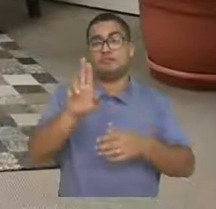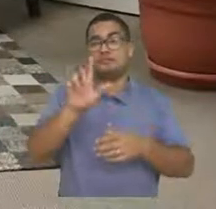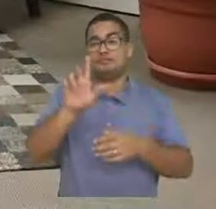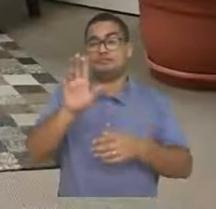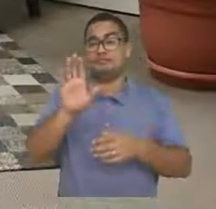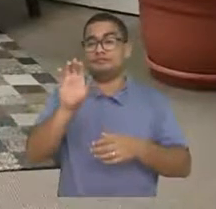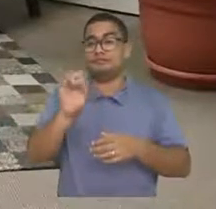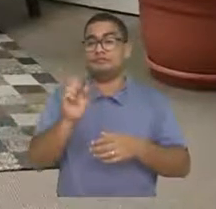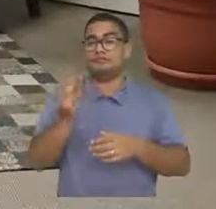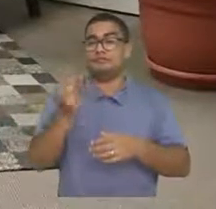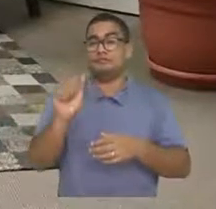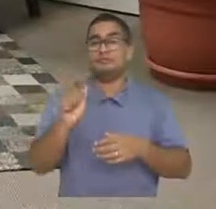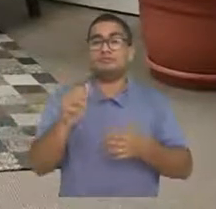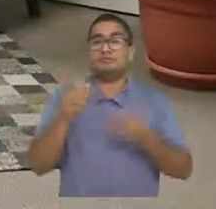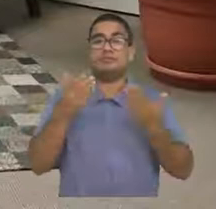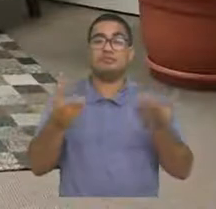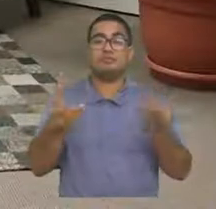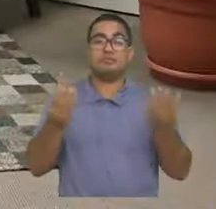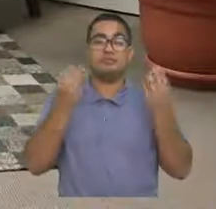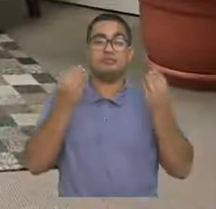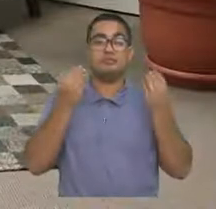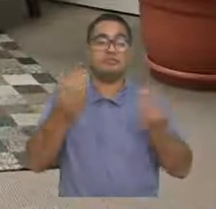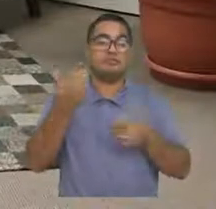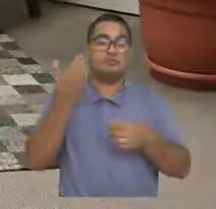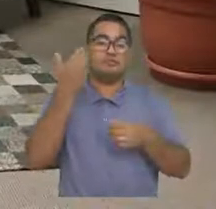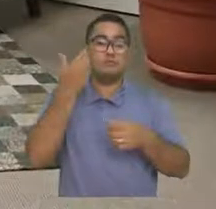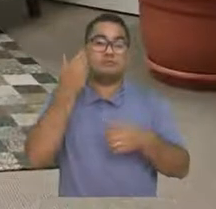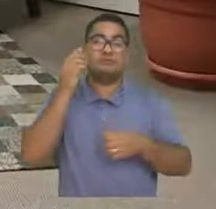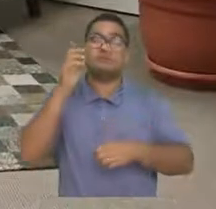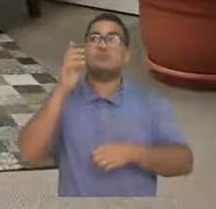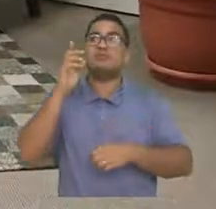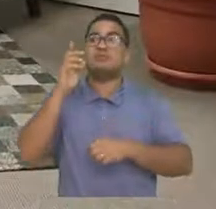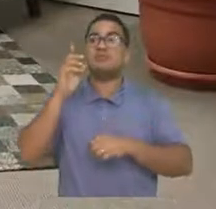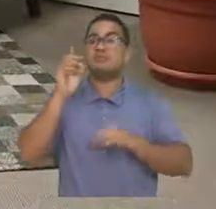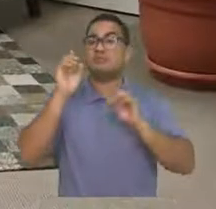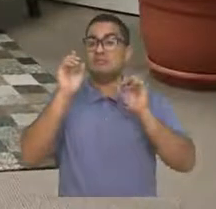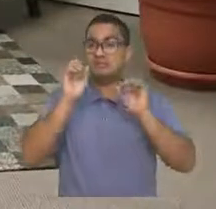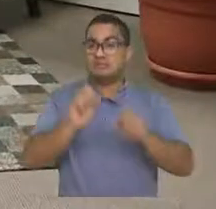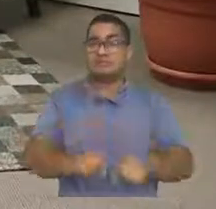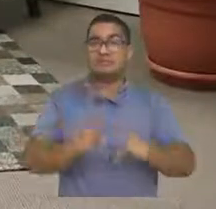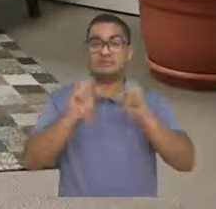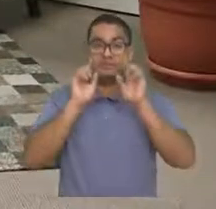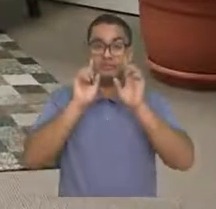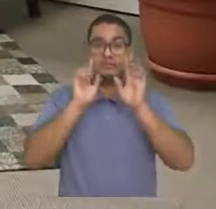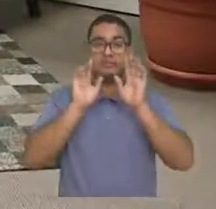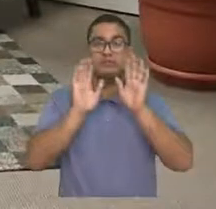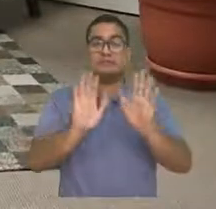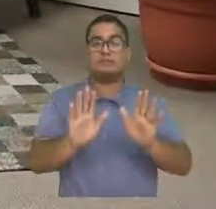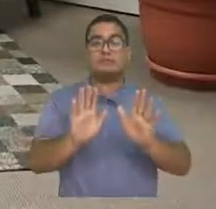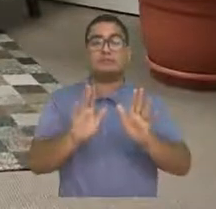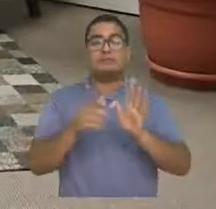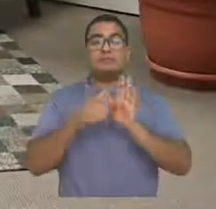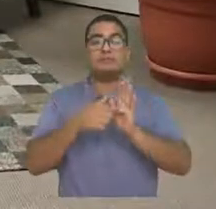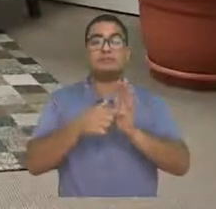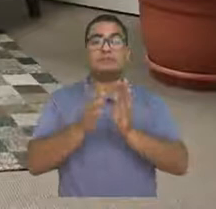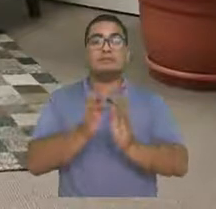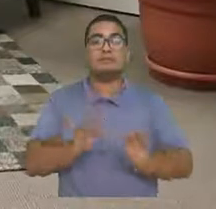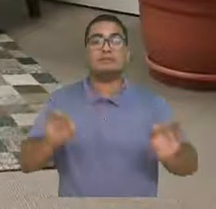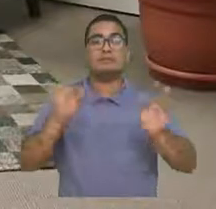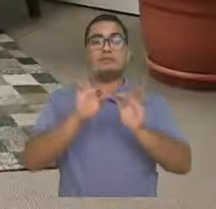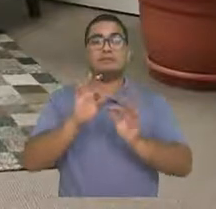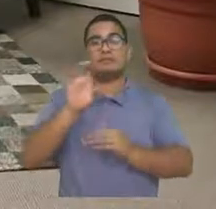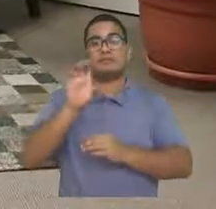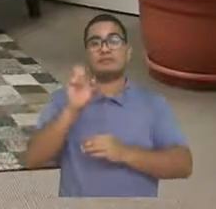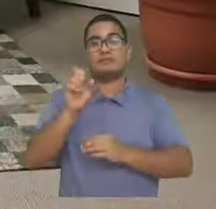que aprender que muchas de las enfermedades médicas son prevenibles también si se previene el estrés y el